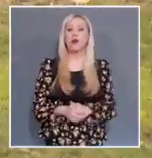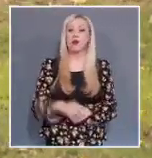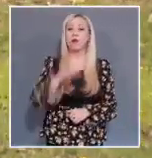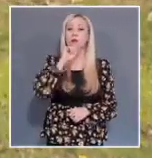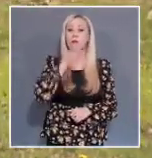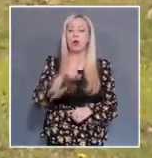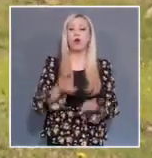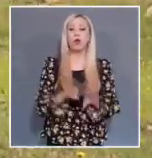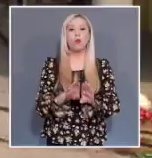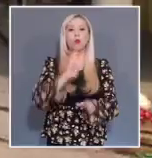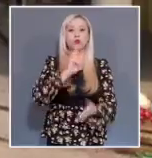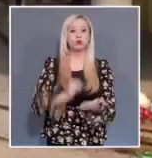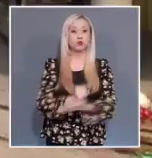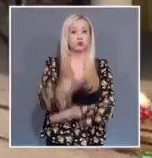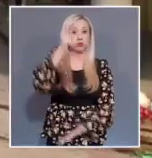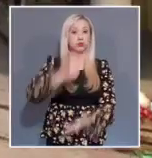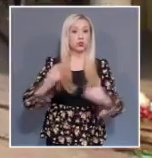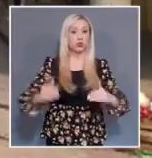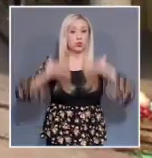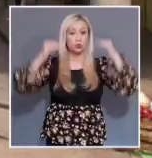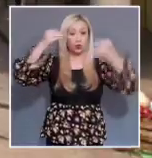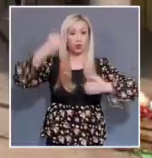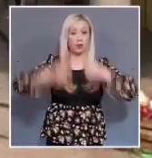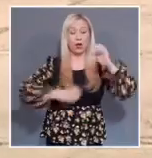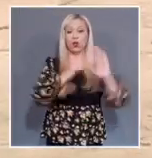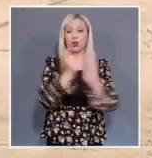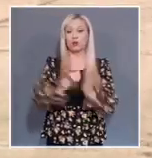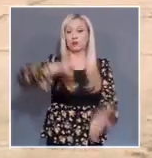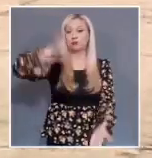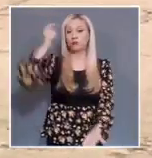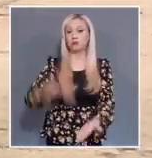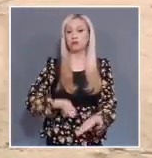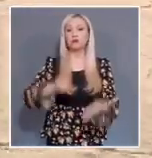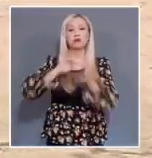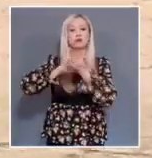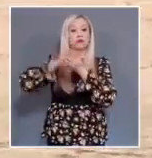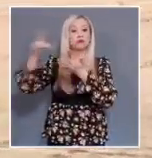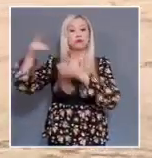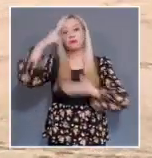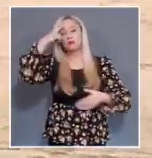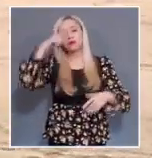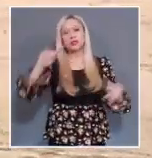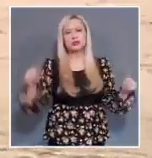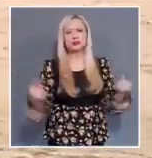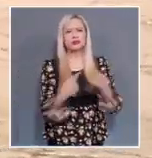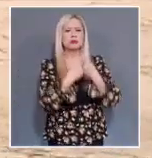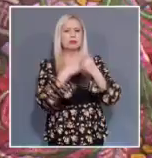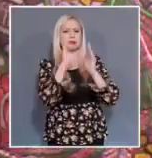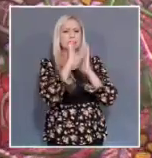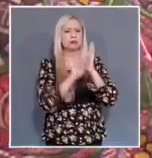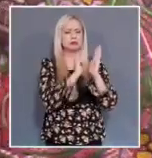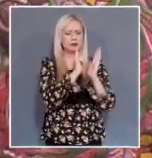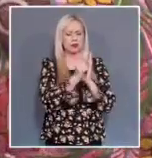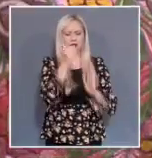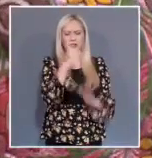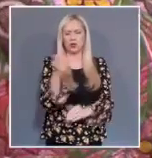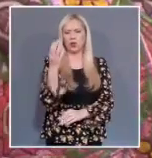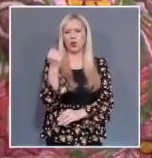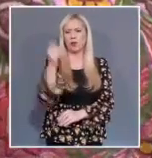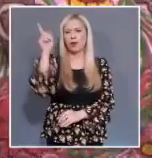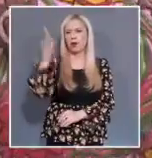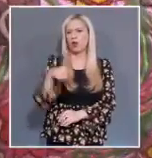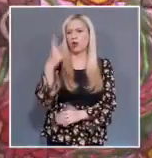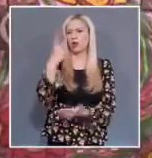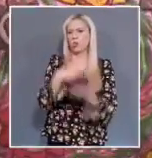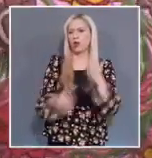de la Suprema Corte de Justicia de la Nación, entre ellos la acción de inconstitucionalidad 109/2011. En el